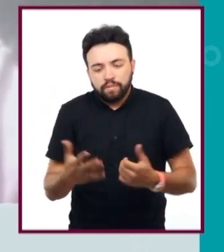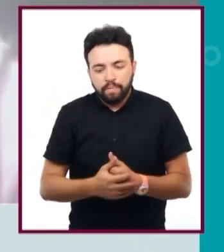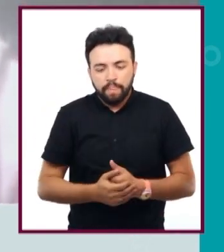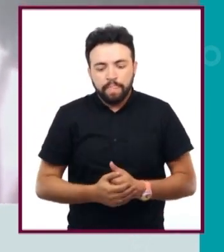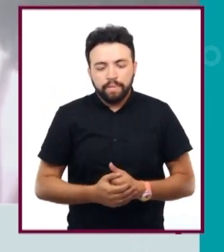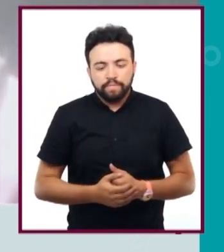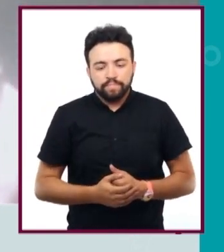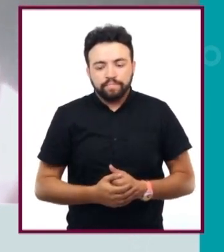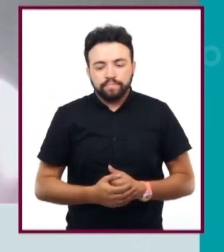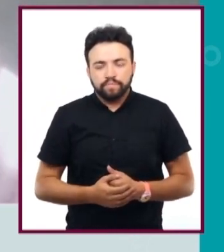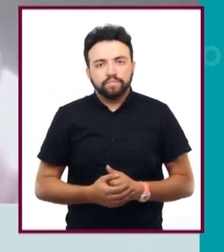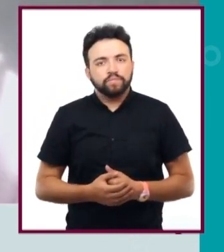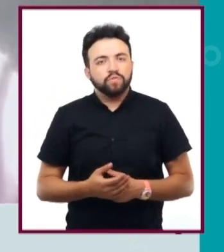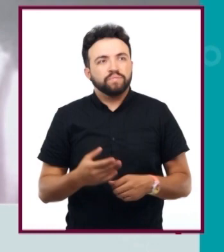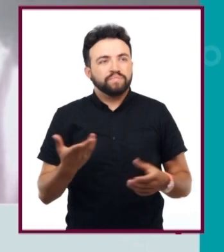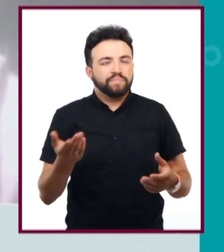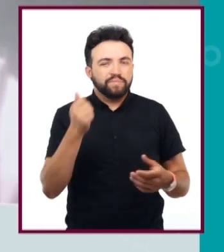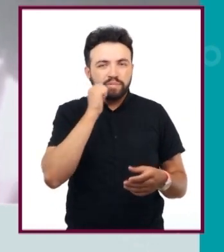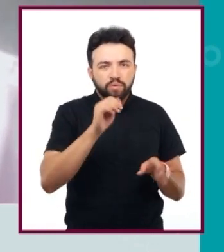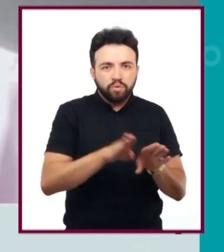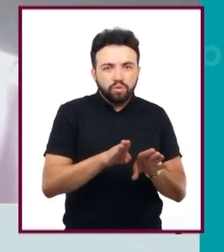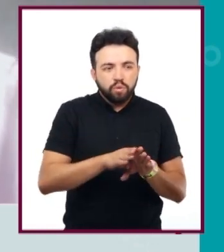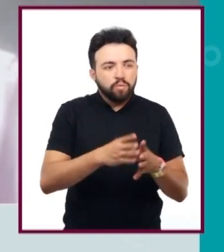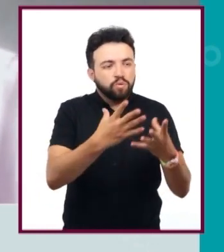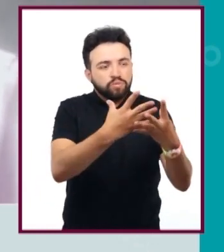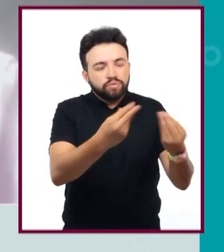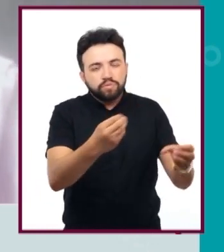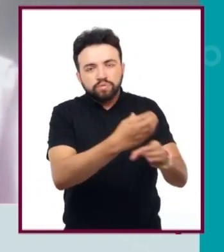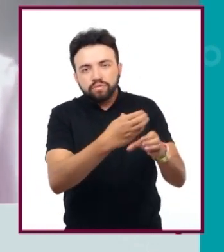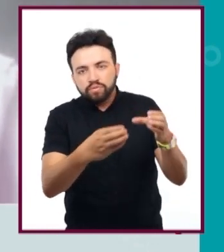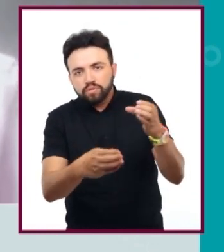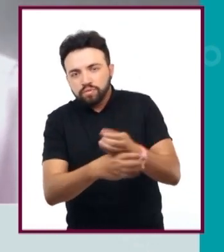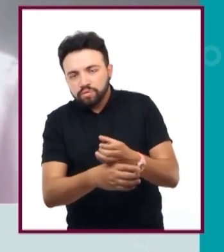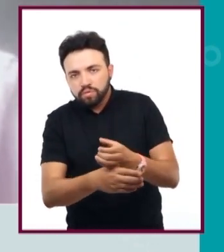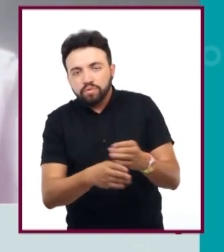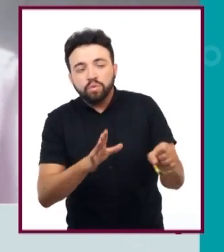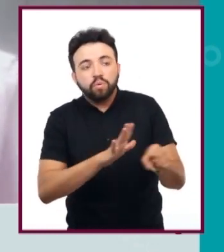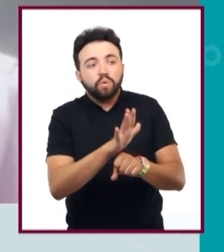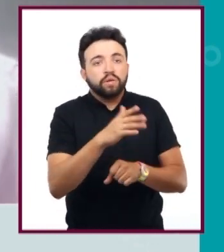nada, pienso en cómo solucionar las cosas, en qué pautas